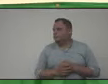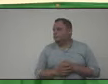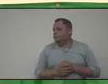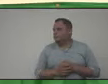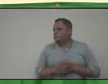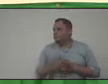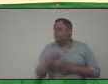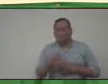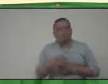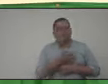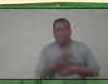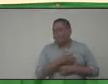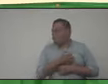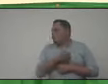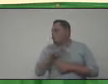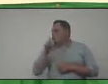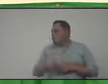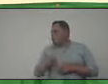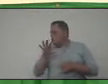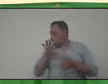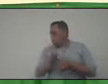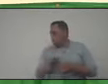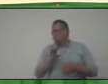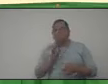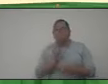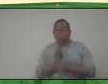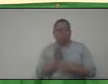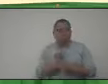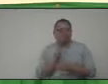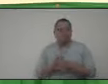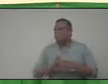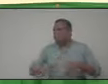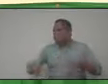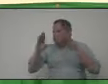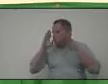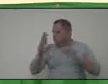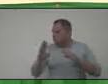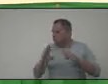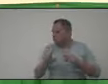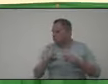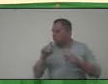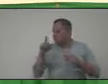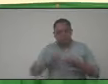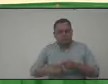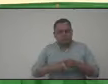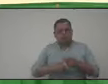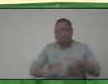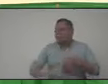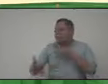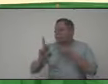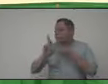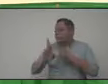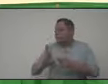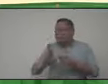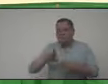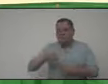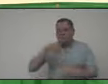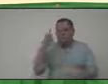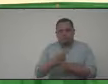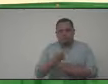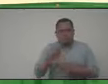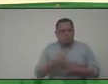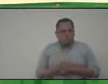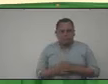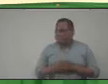queja, nosotros igual, esta institución la tiene que asumir y nos tiene que dar una respuesta oportuna, y es lo